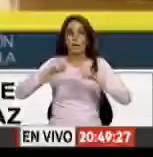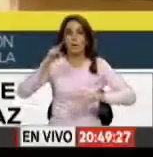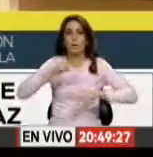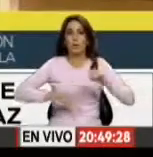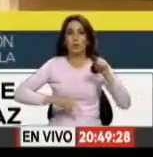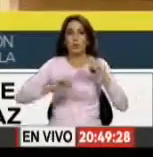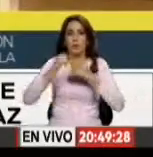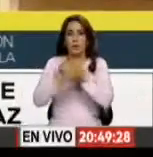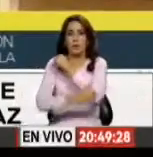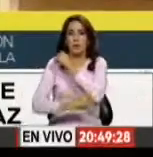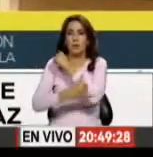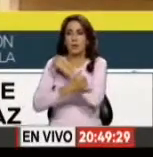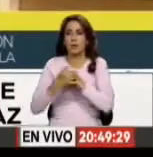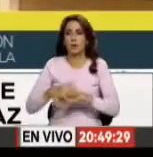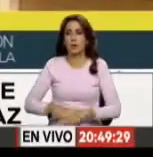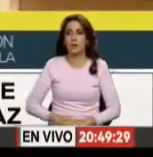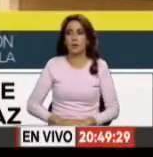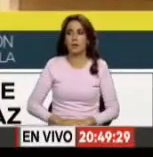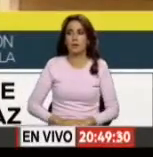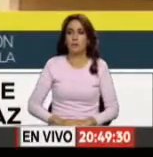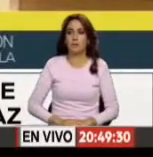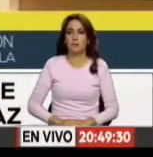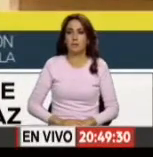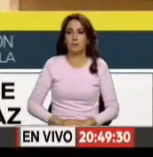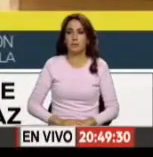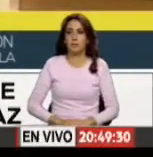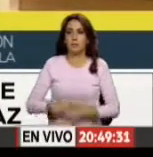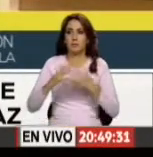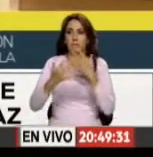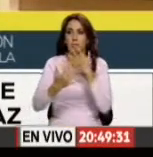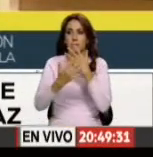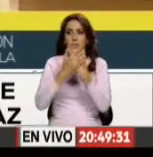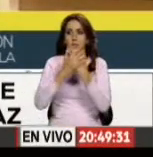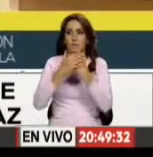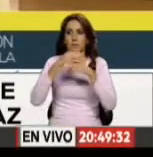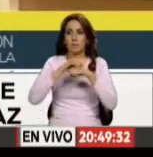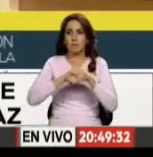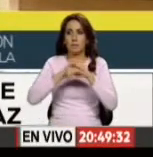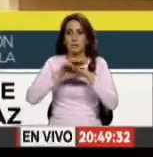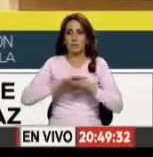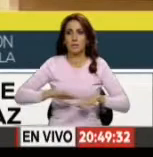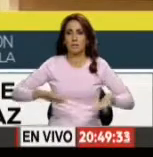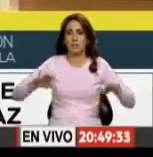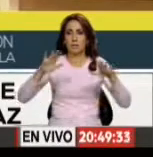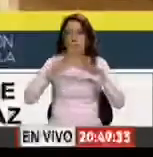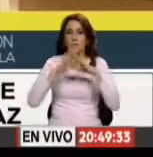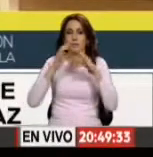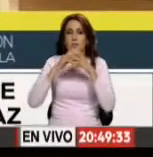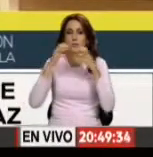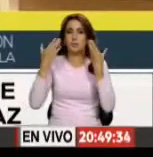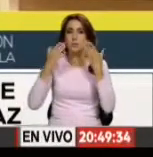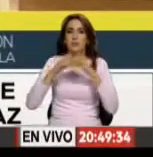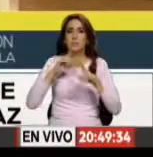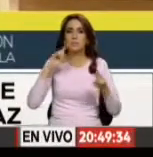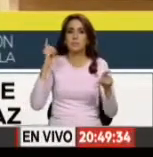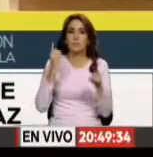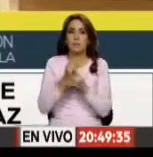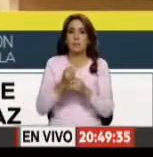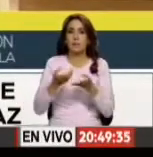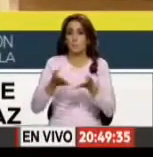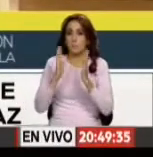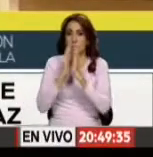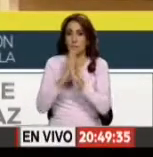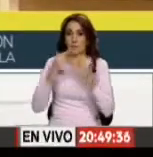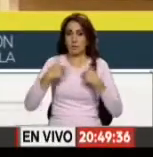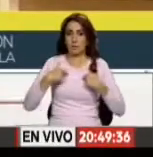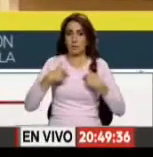país. Capturamos a 2 individuos, están presos, están hablando. Y yo pido que no solamente